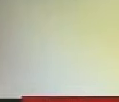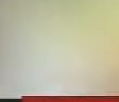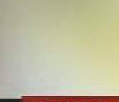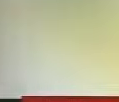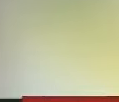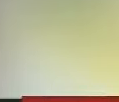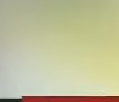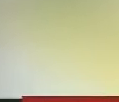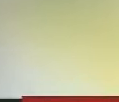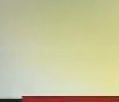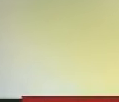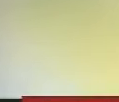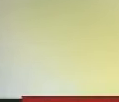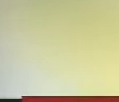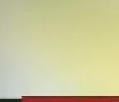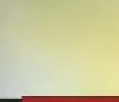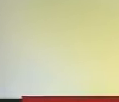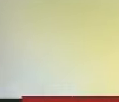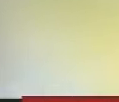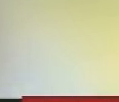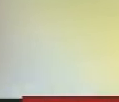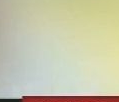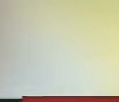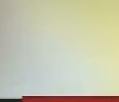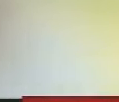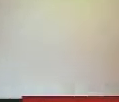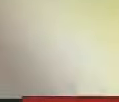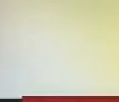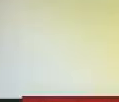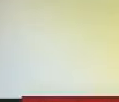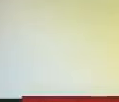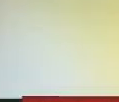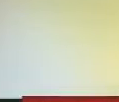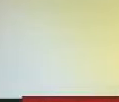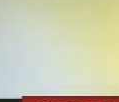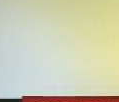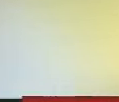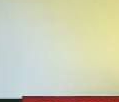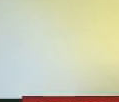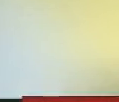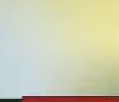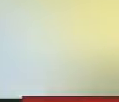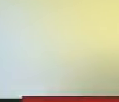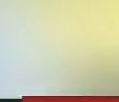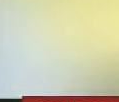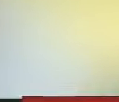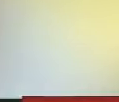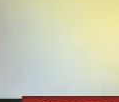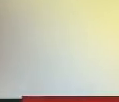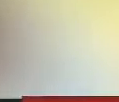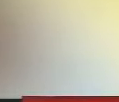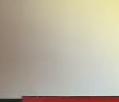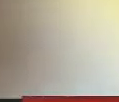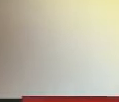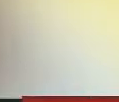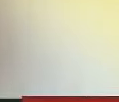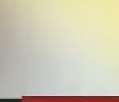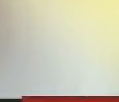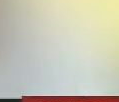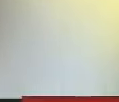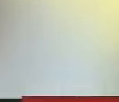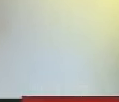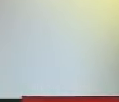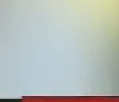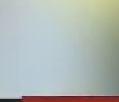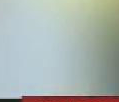dije, el presidente se tiene que acordar de la cultura. Gracias a Dios. Gracias a Chávez,